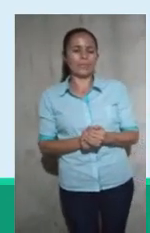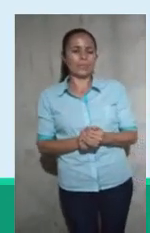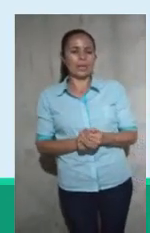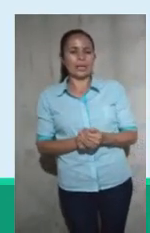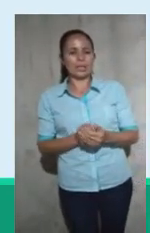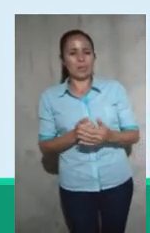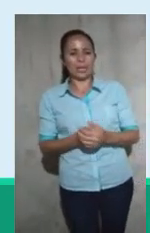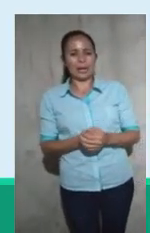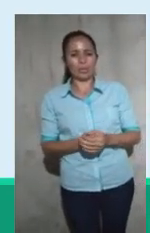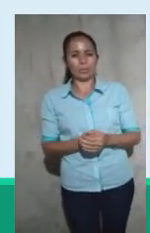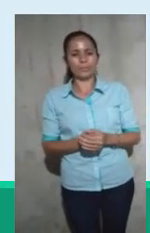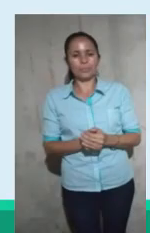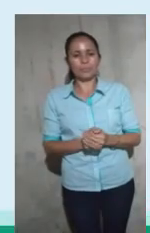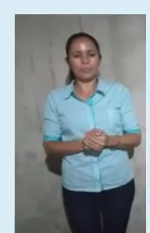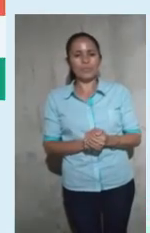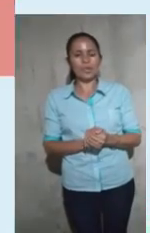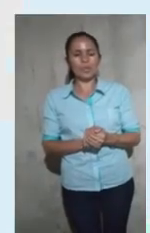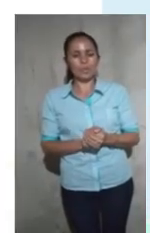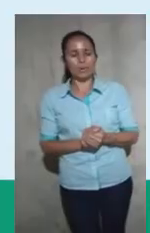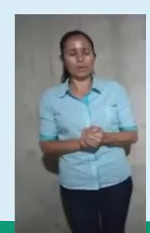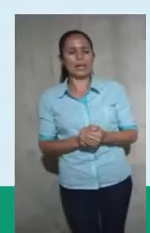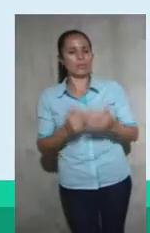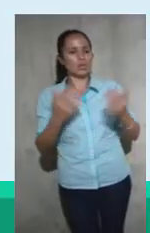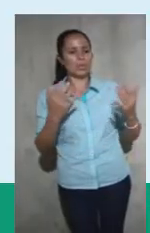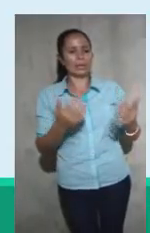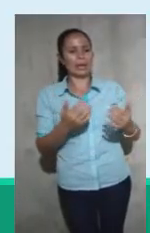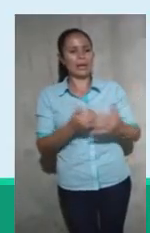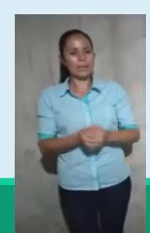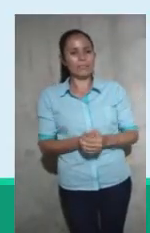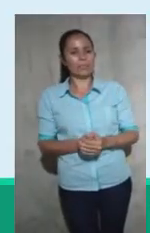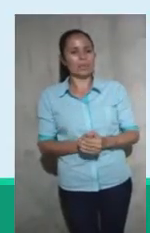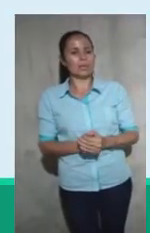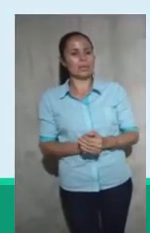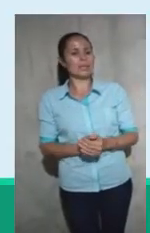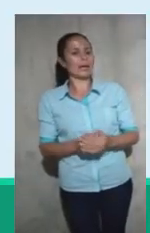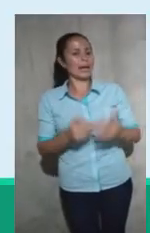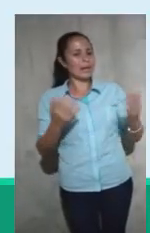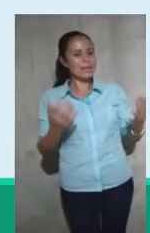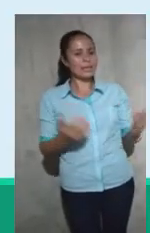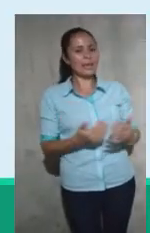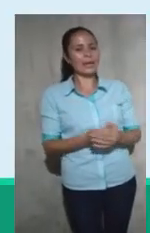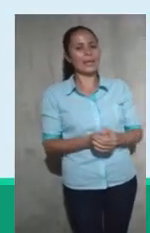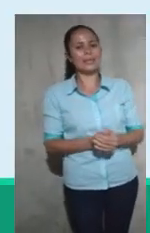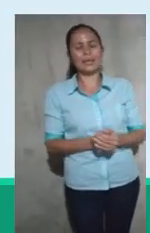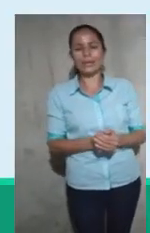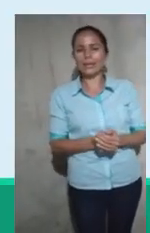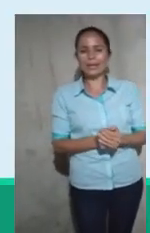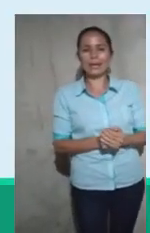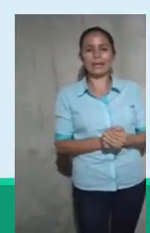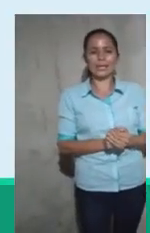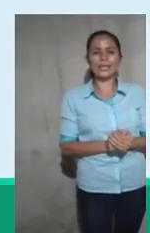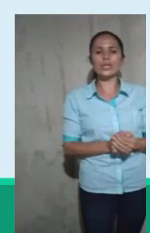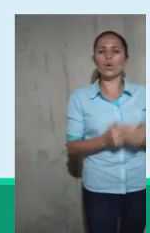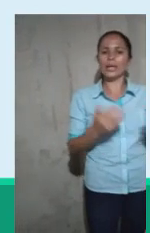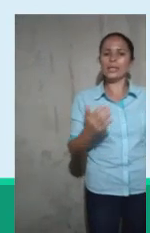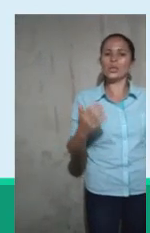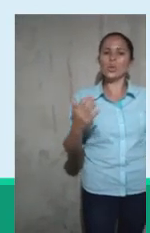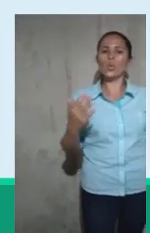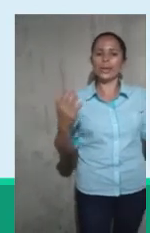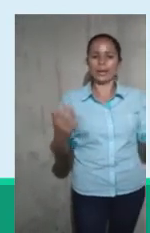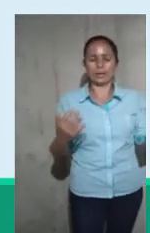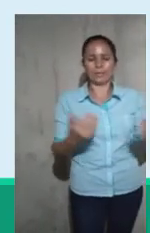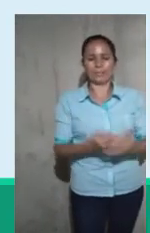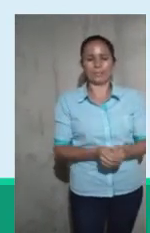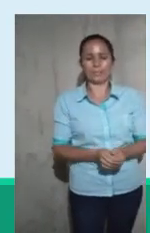he explicado. Tenemos una tarea y se realice el siguiente ejercicio en